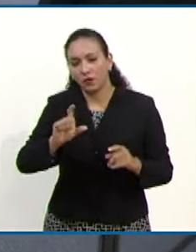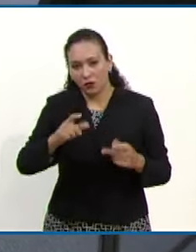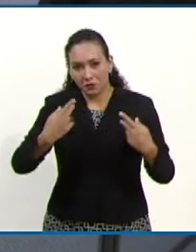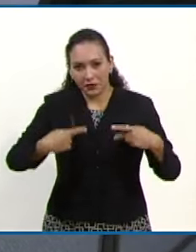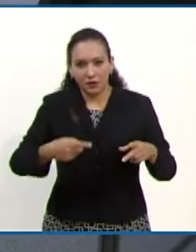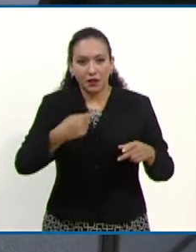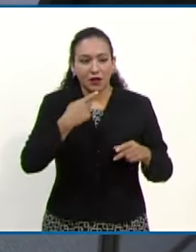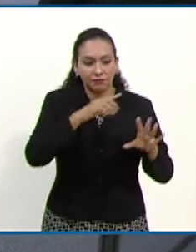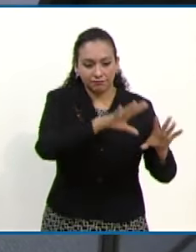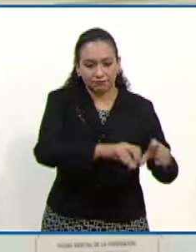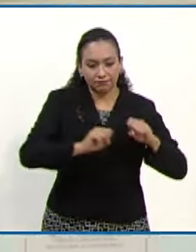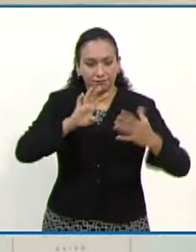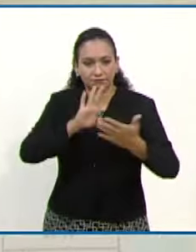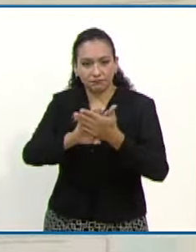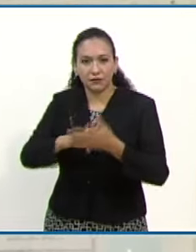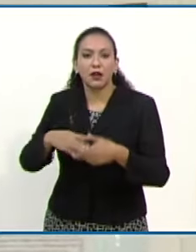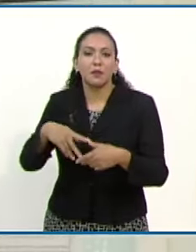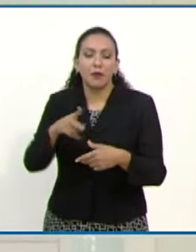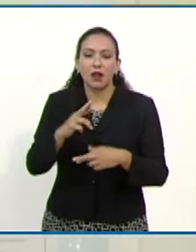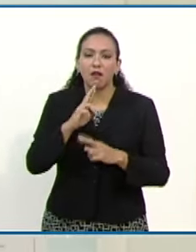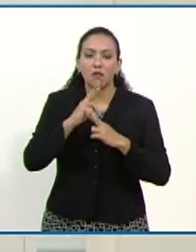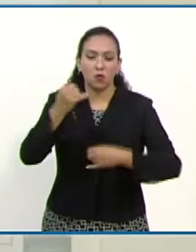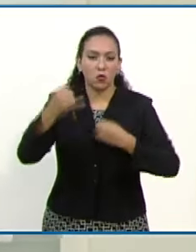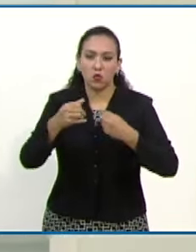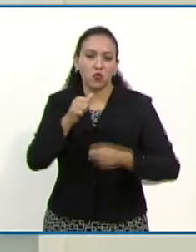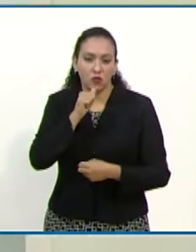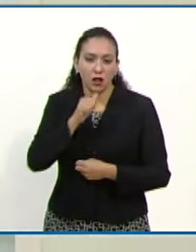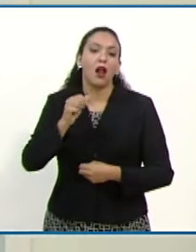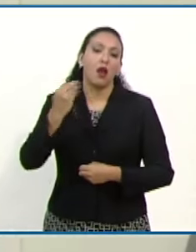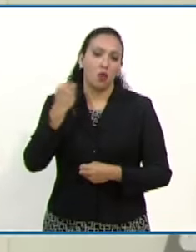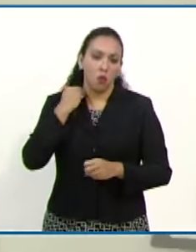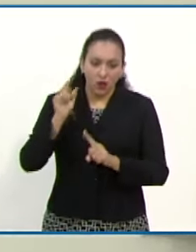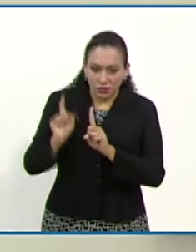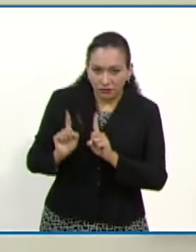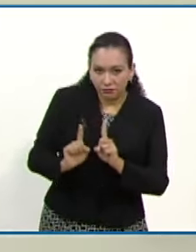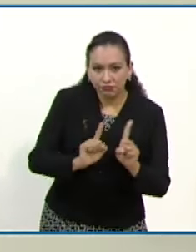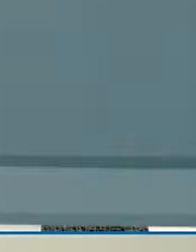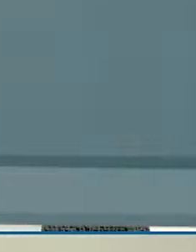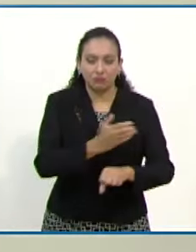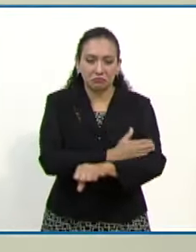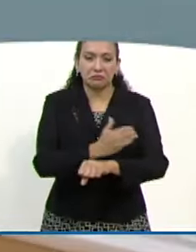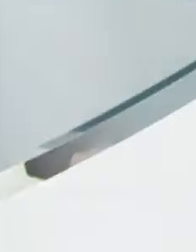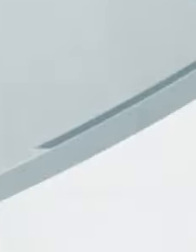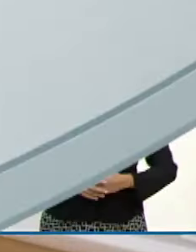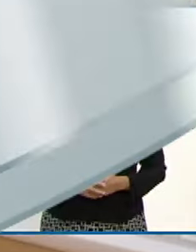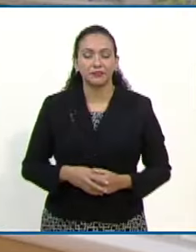preventiva, traslados y condiciones de internamiento, entre otros temas.